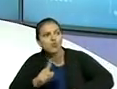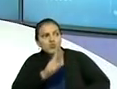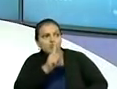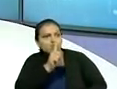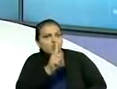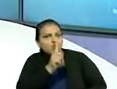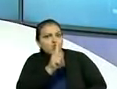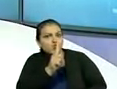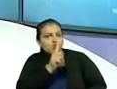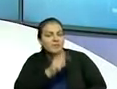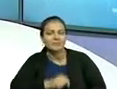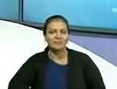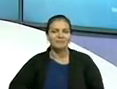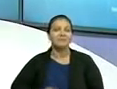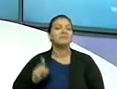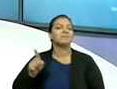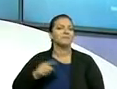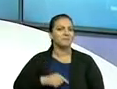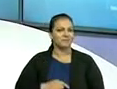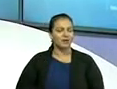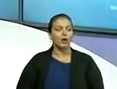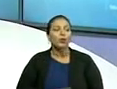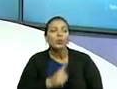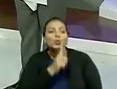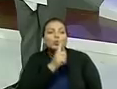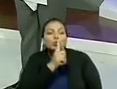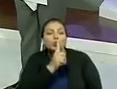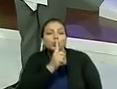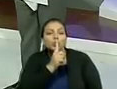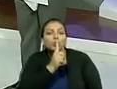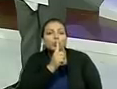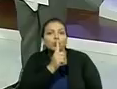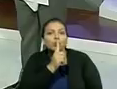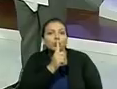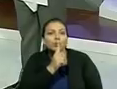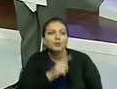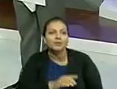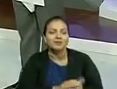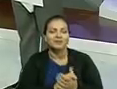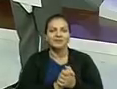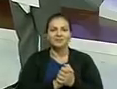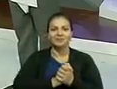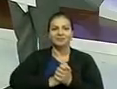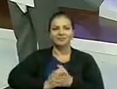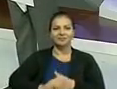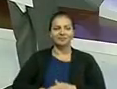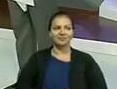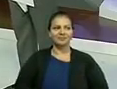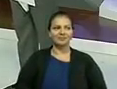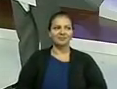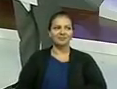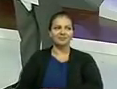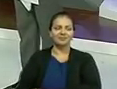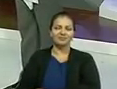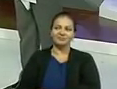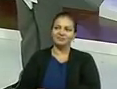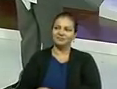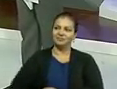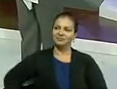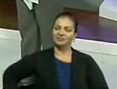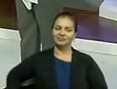De arriba, ¿no? Sí, que no digan nada. Ya hasta lo conoce todos los trucos. Hasta Cabeza de Cangrejo está por acá, míralo. Oye, ahí está Cabeza de